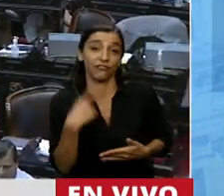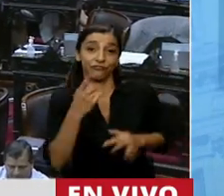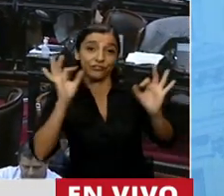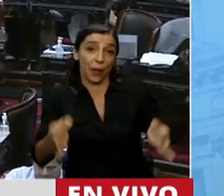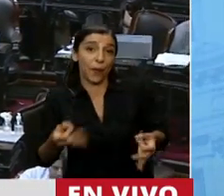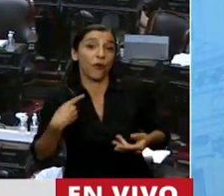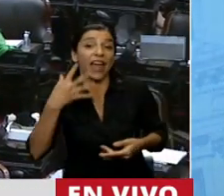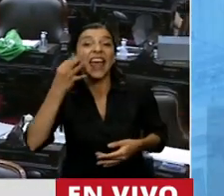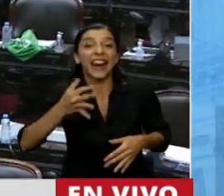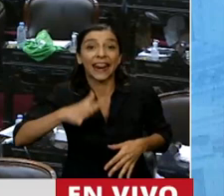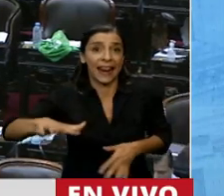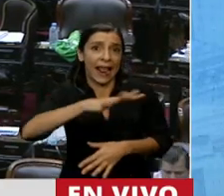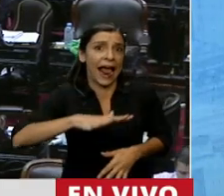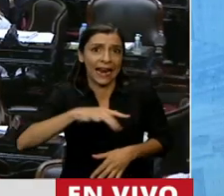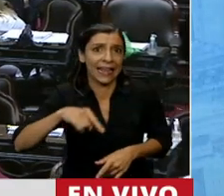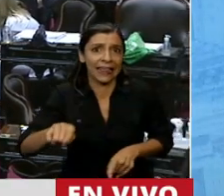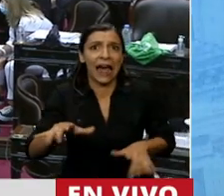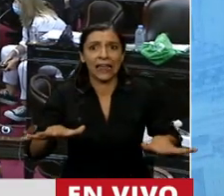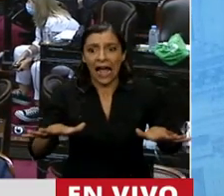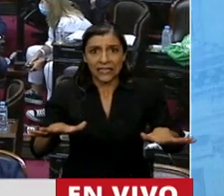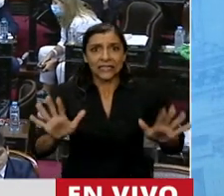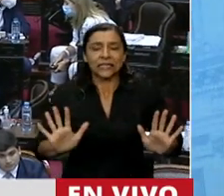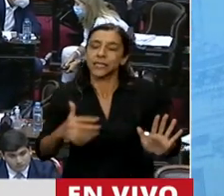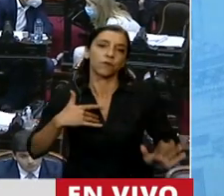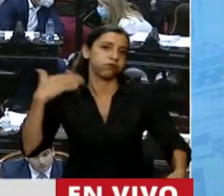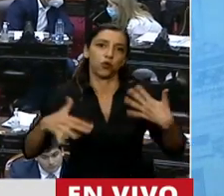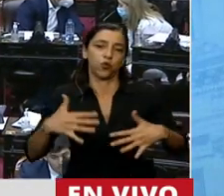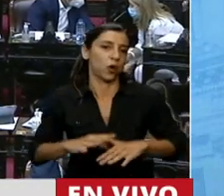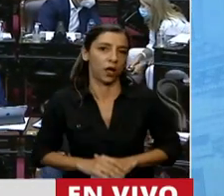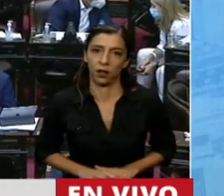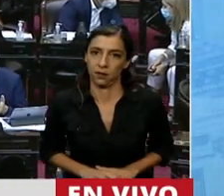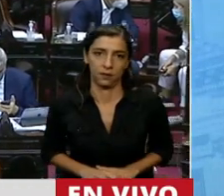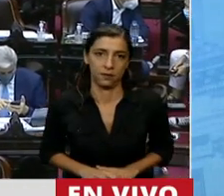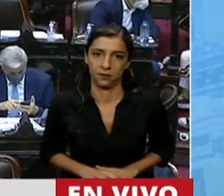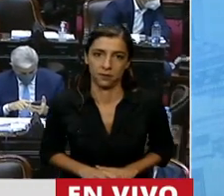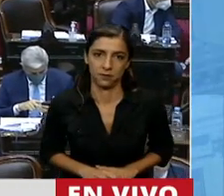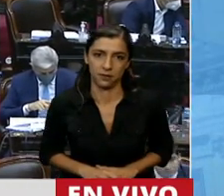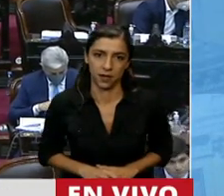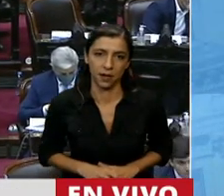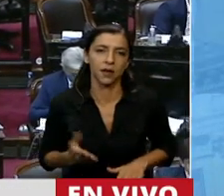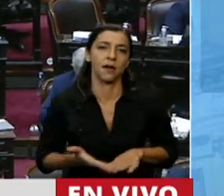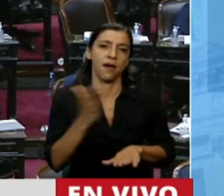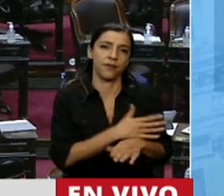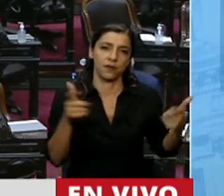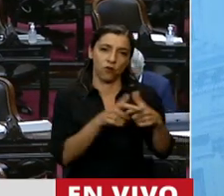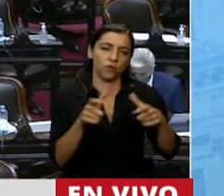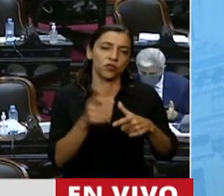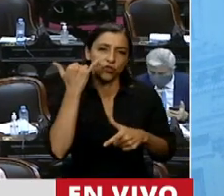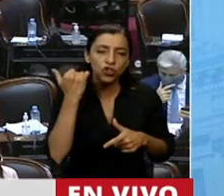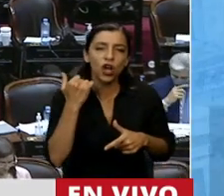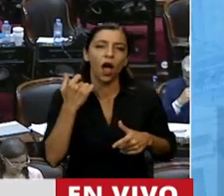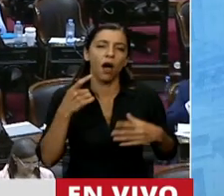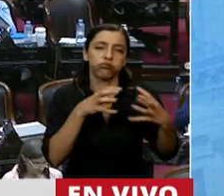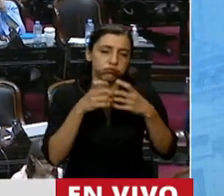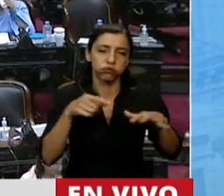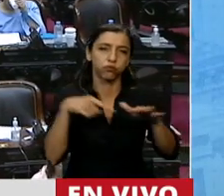legislar es urgente. No voy a ahondar porque lo discutimos profundamente en las comisiones, porque se dijo